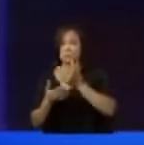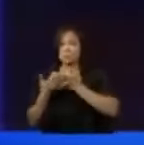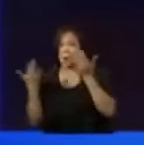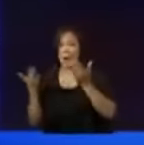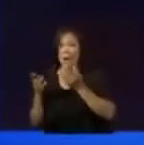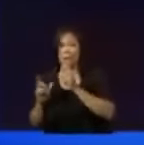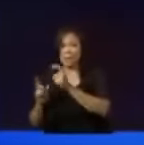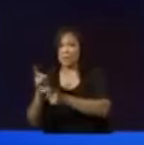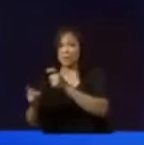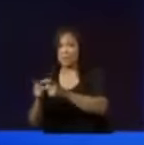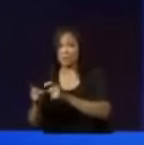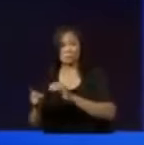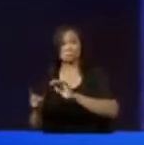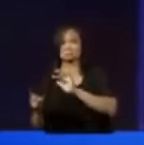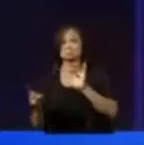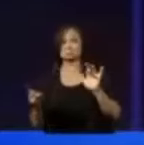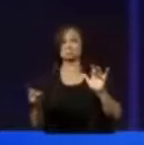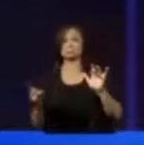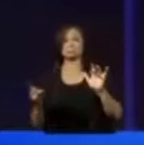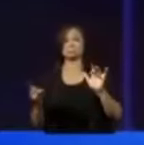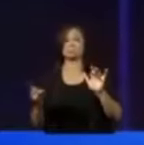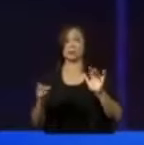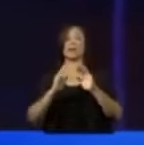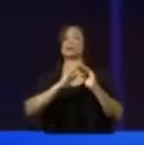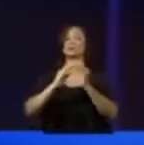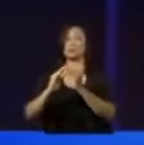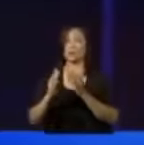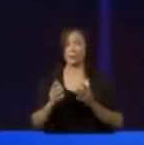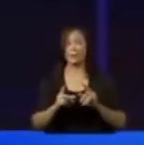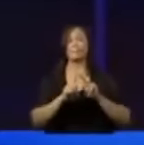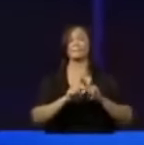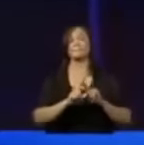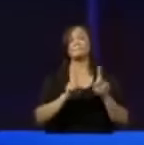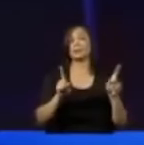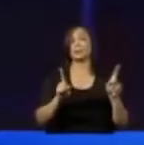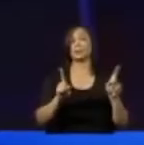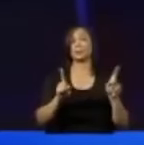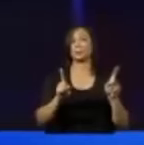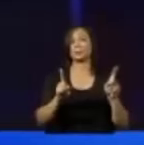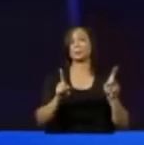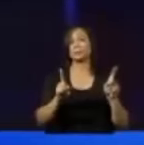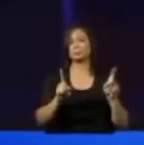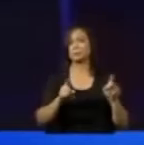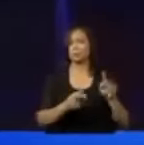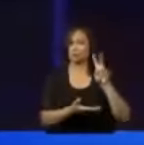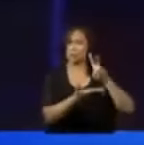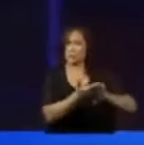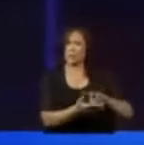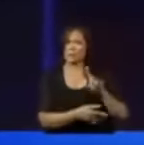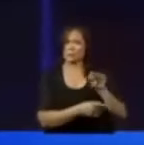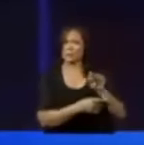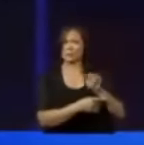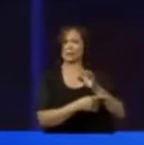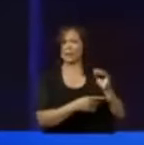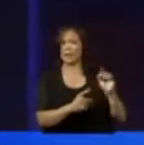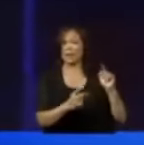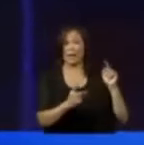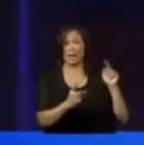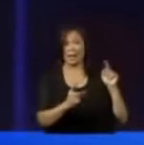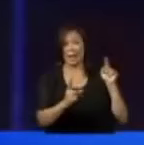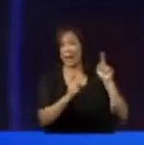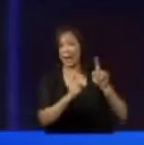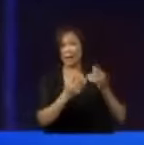tenemos registro de la titularidad urbana. Sin embargo, desde el 2020 a la